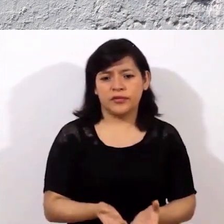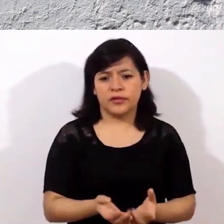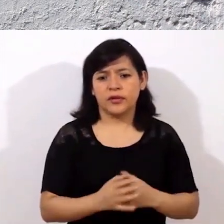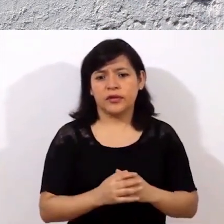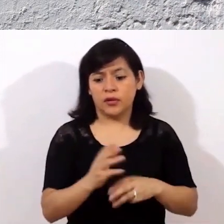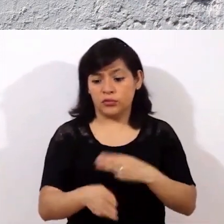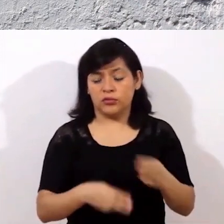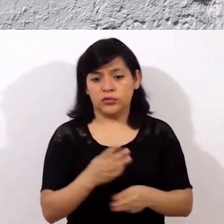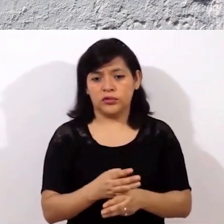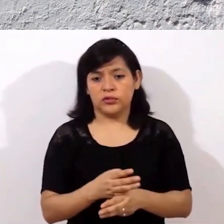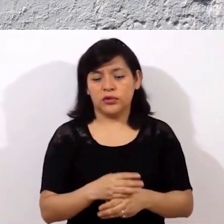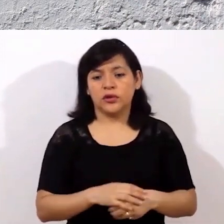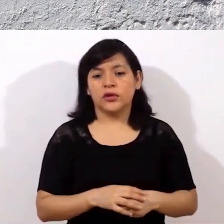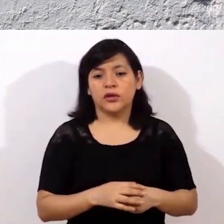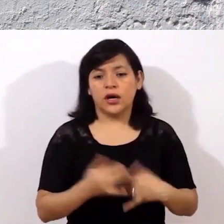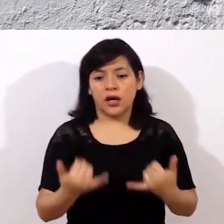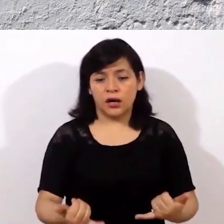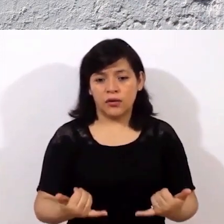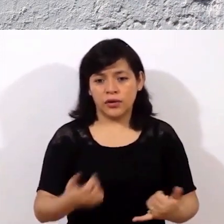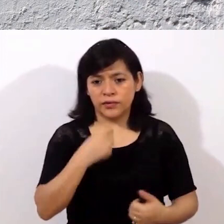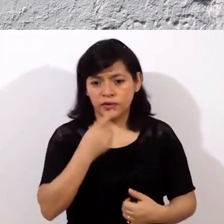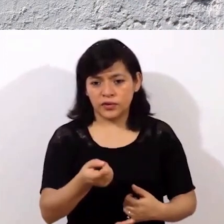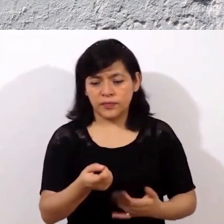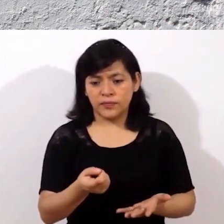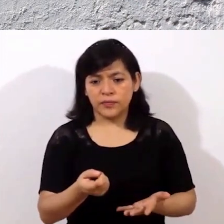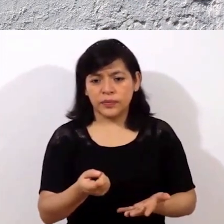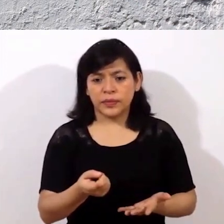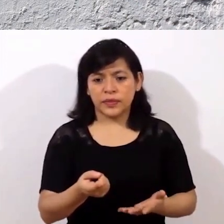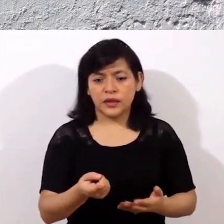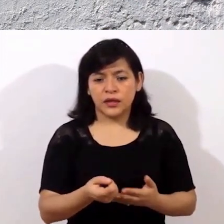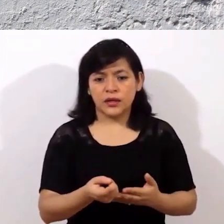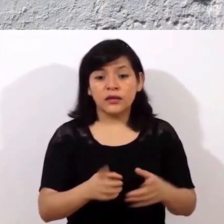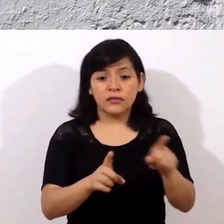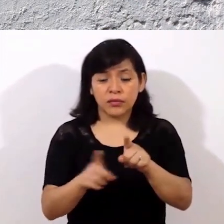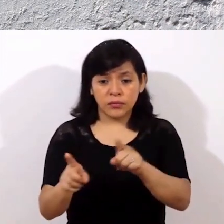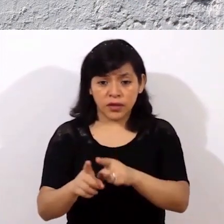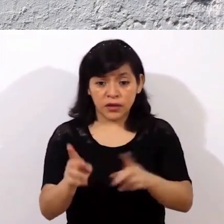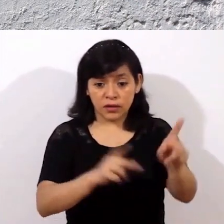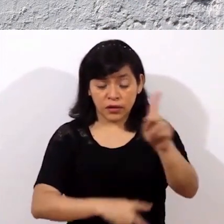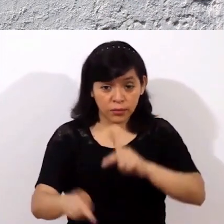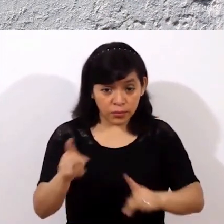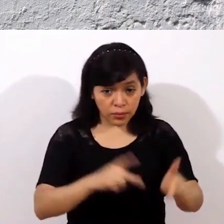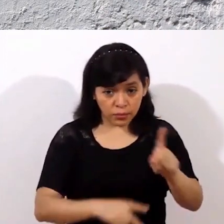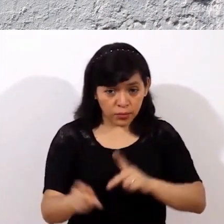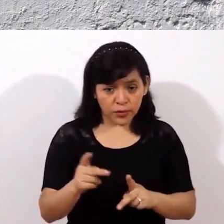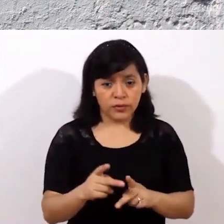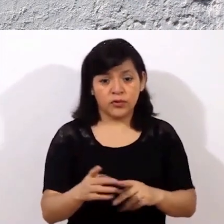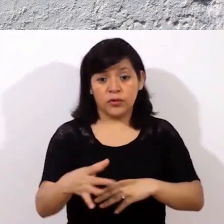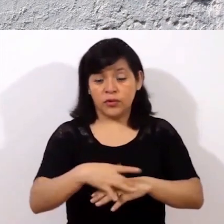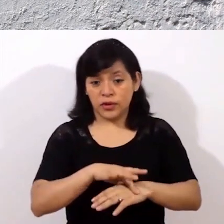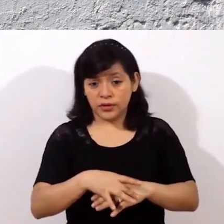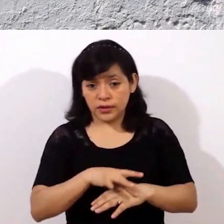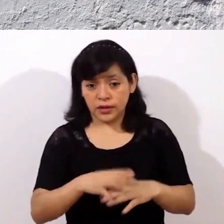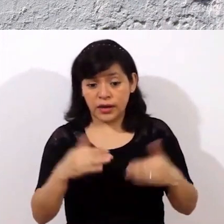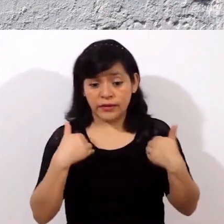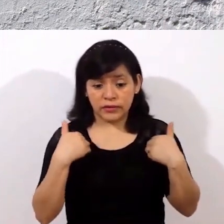como reprensión y como consecuencia del pecado de la sociedad en Israel, sino también la tierra